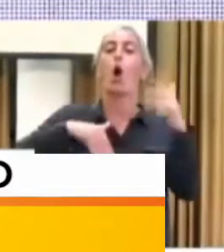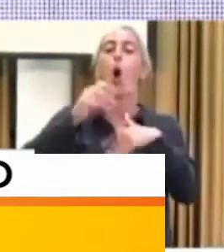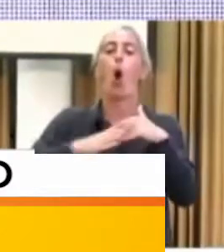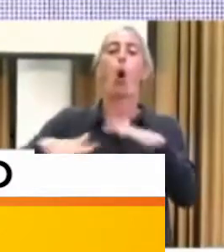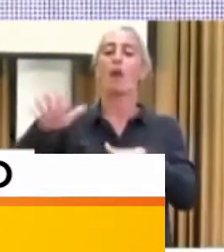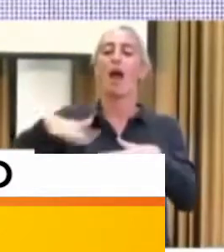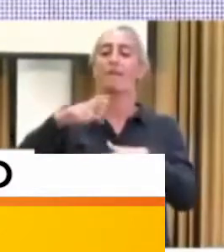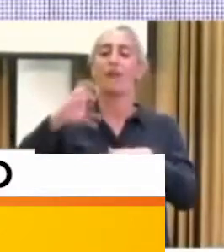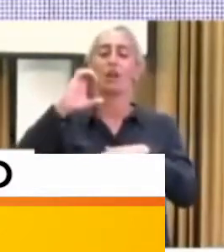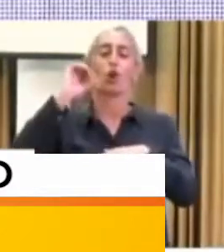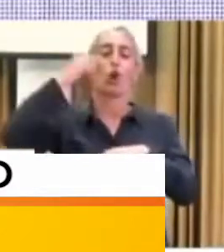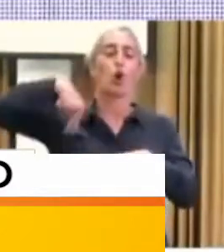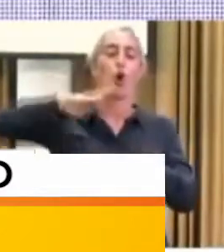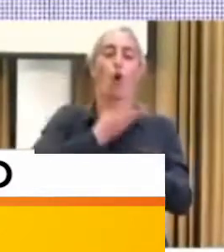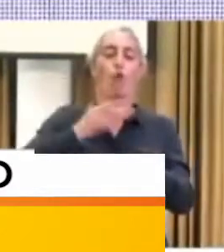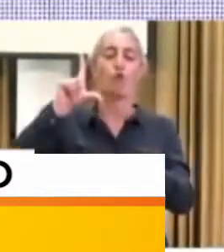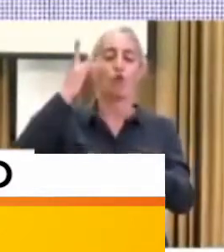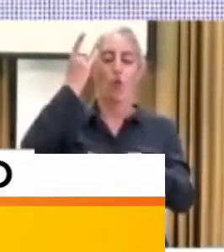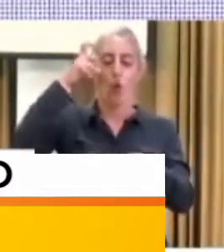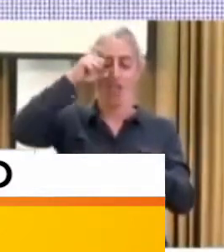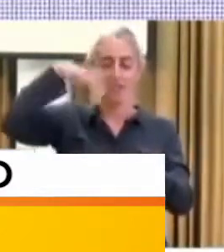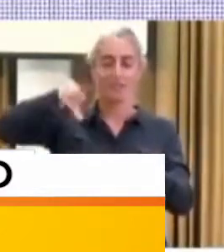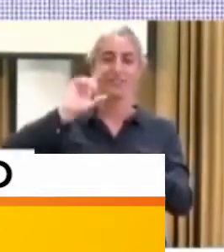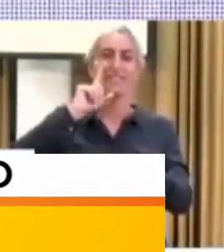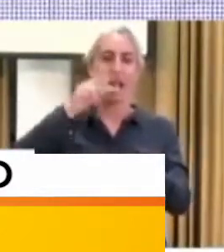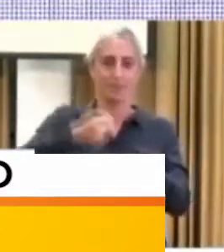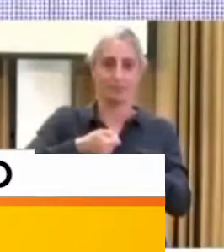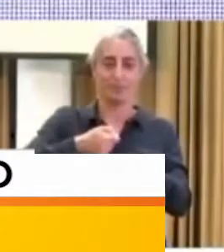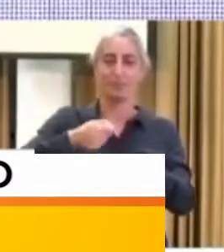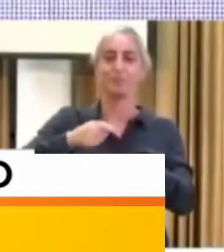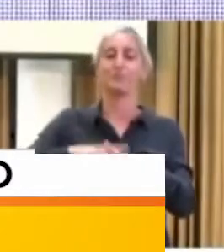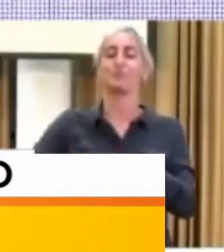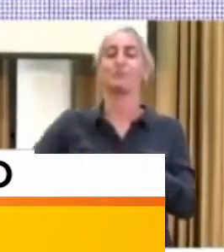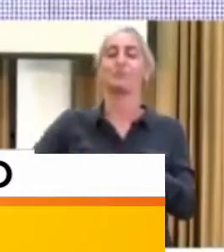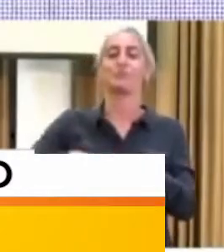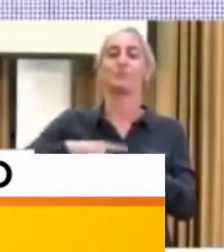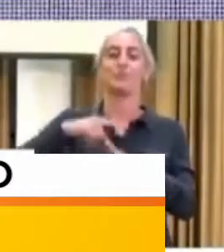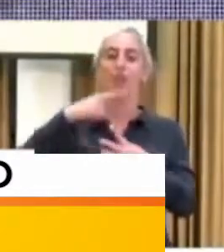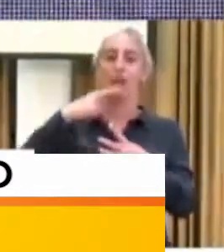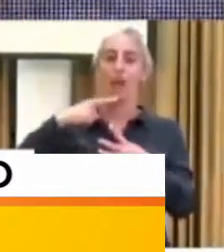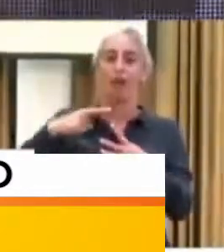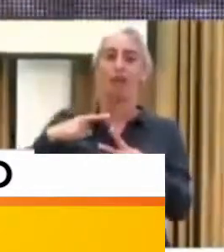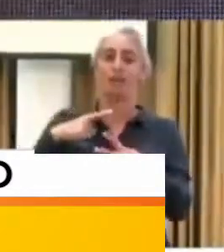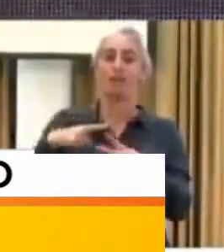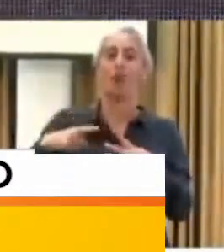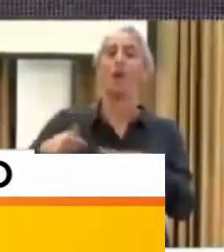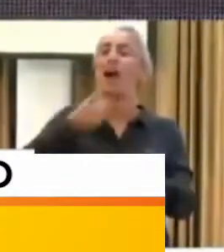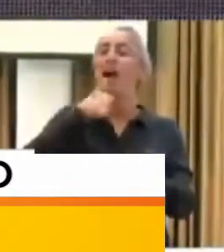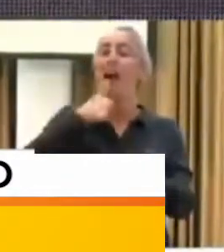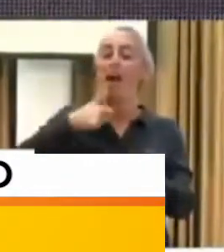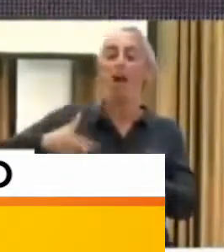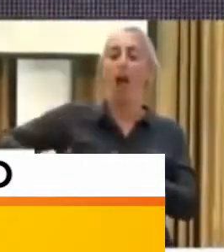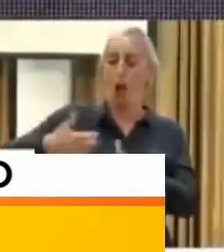asfalto y cordón cuneta de las calles tronador saturnino torres mover la costa y obrero argentino tendido de redes de agua potable